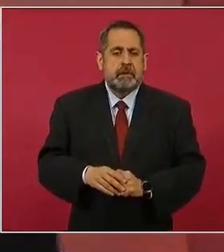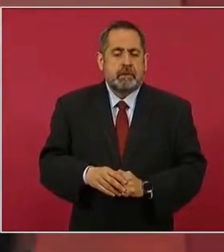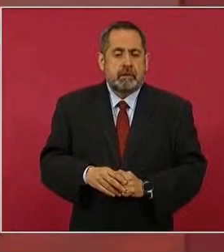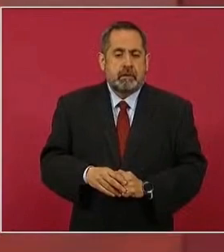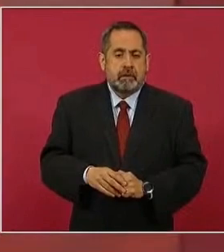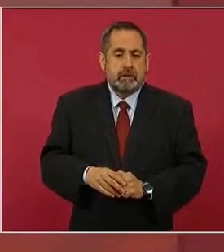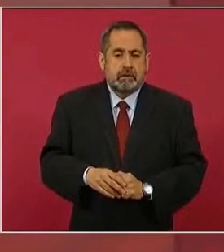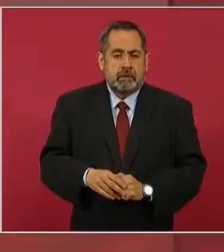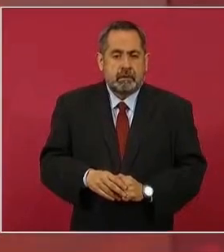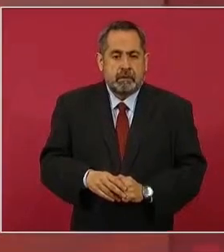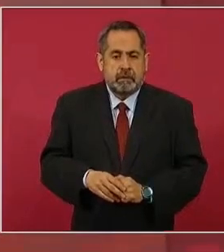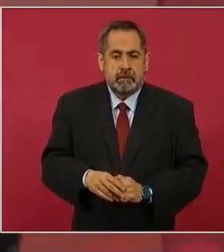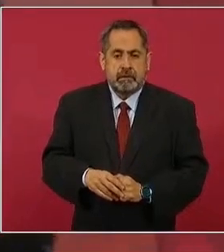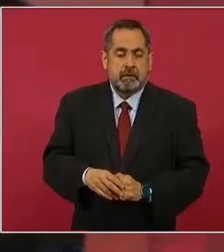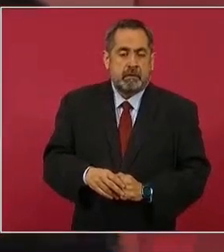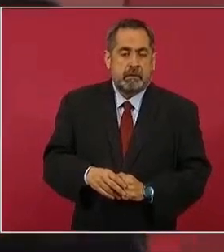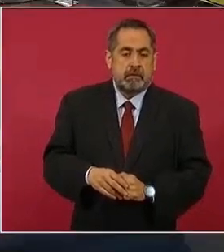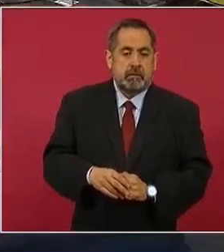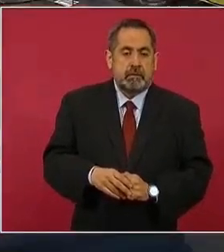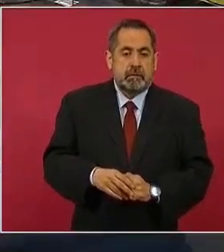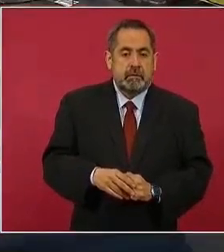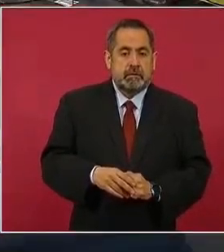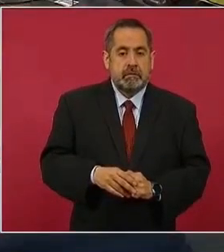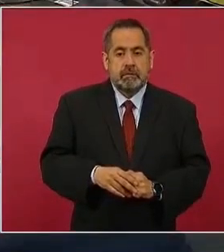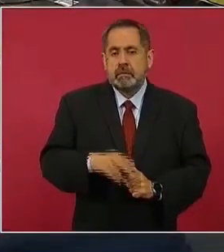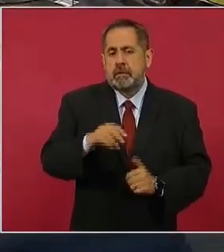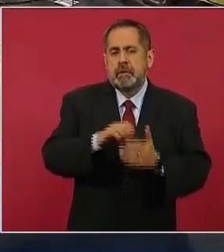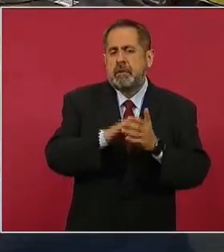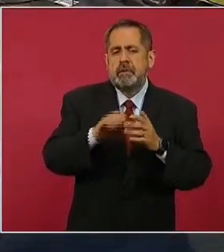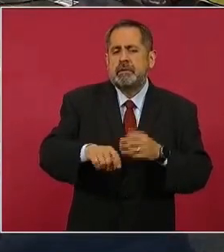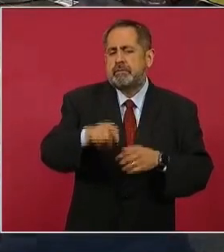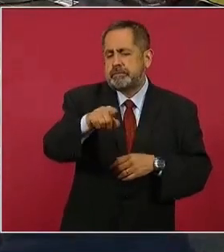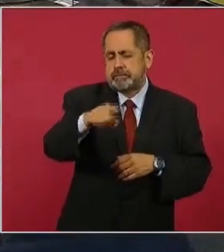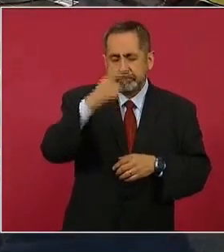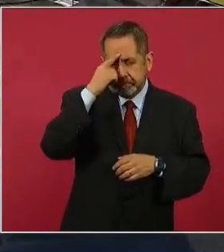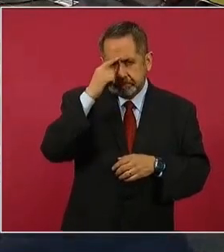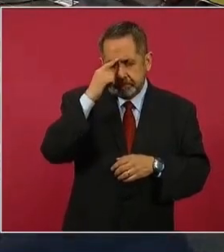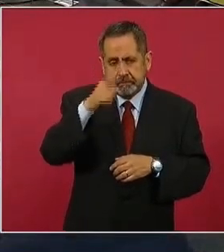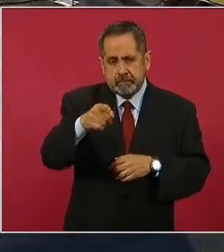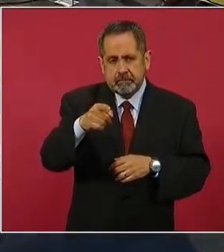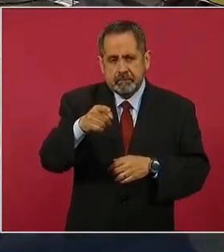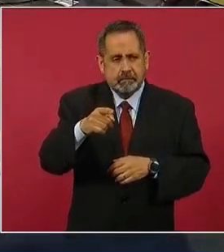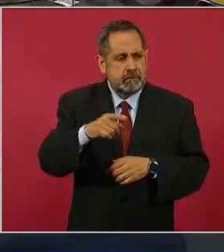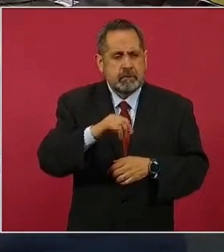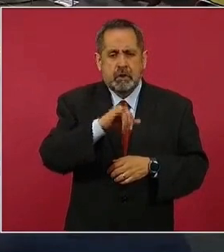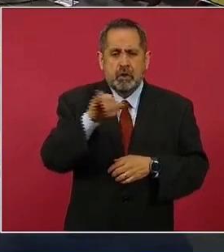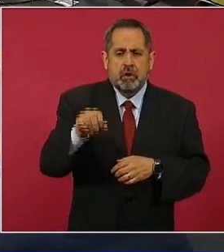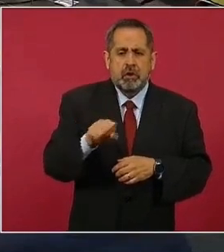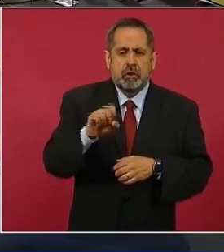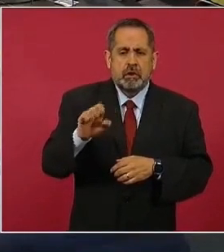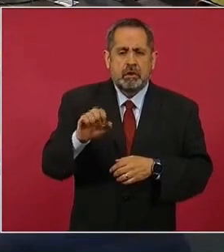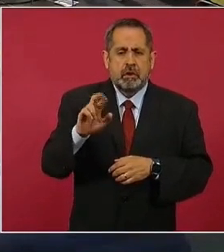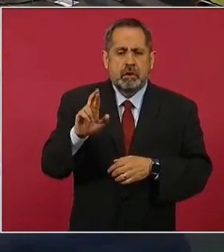Y cada vez, por ejemplo, esto de José Ramón, a ver,